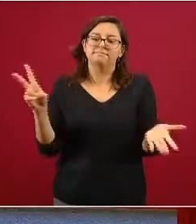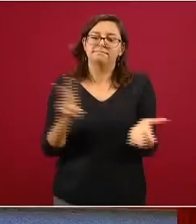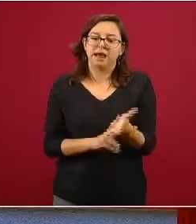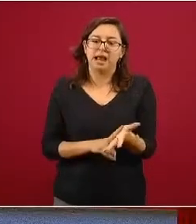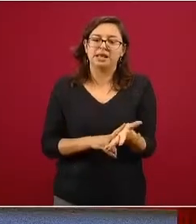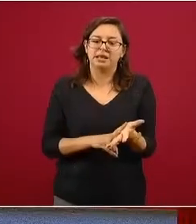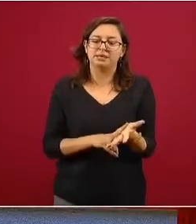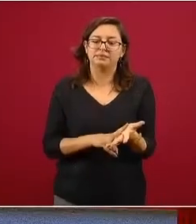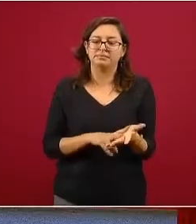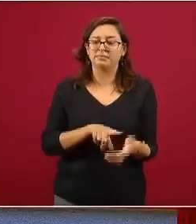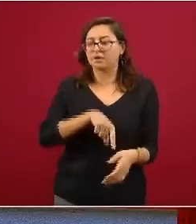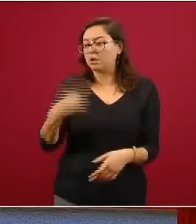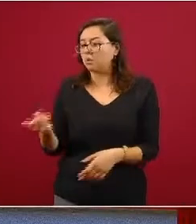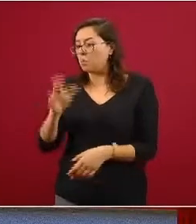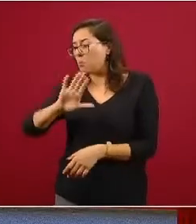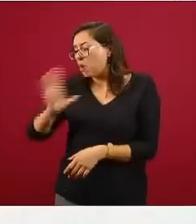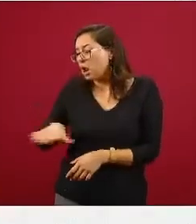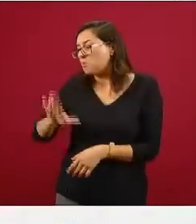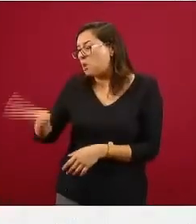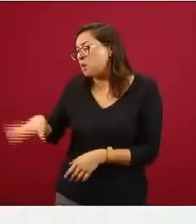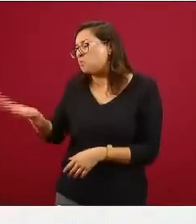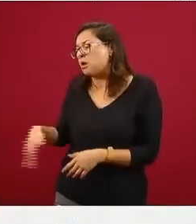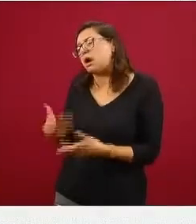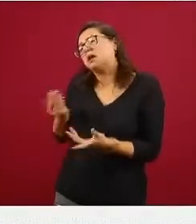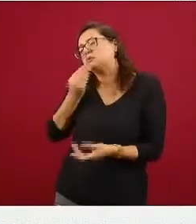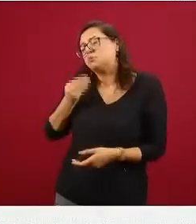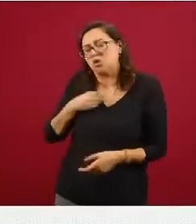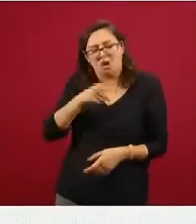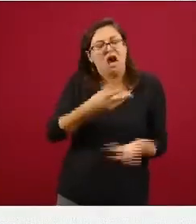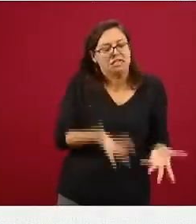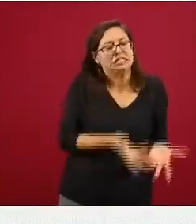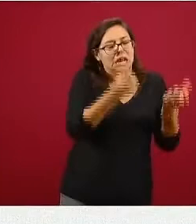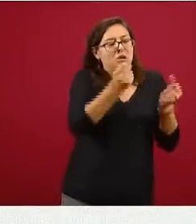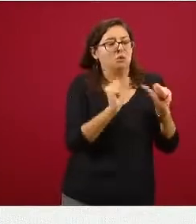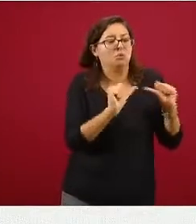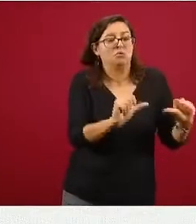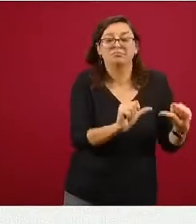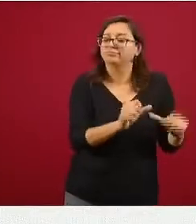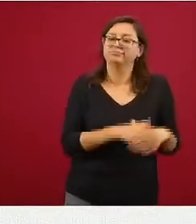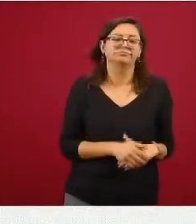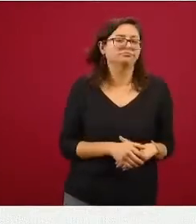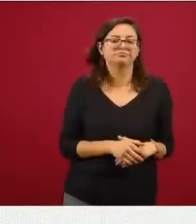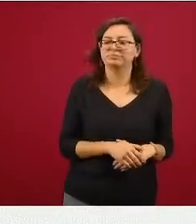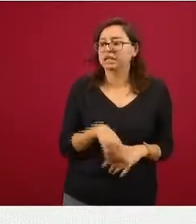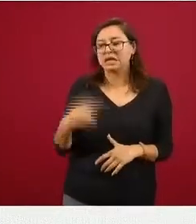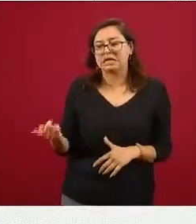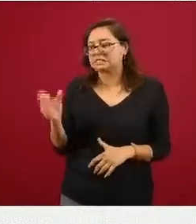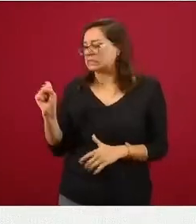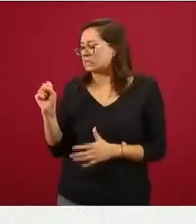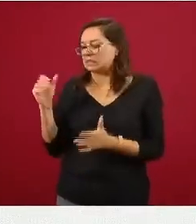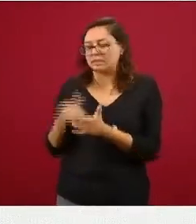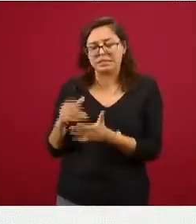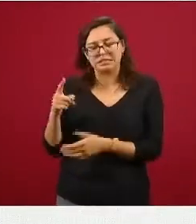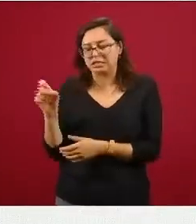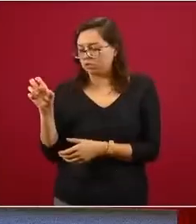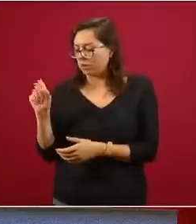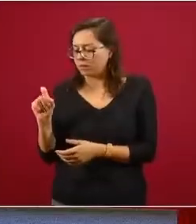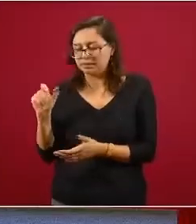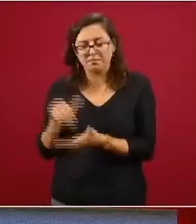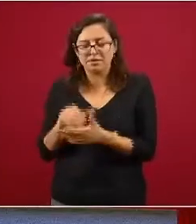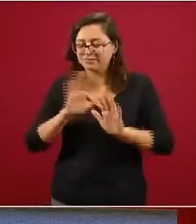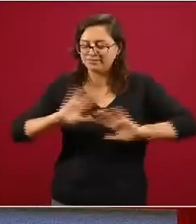¿Quita el dolor de que se mueren las personas? No. ¿Y si son 60,000? No. ¿Y si son 120,000?